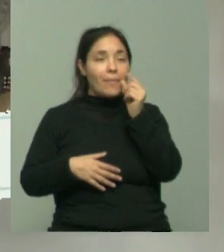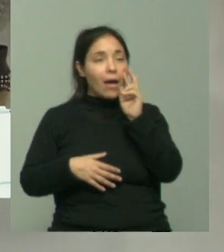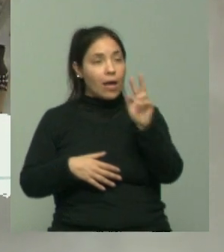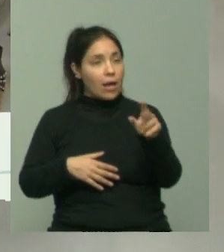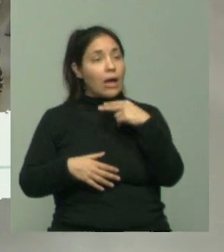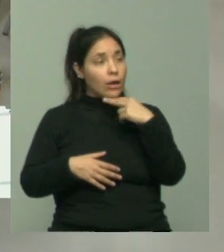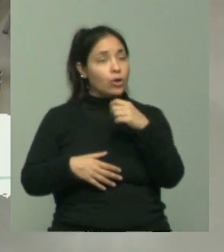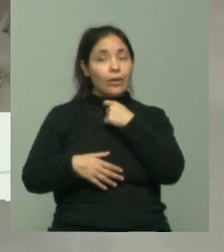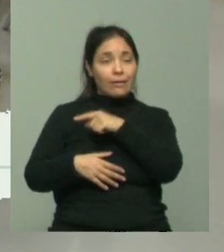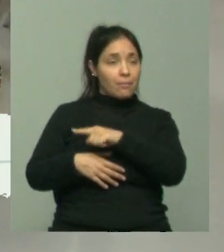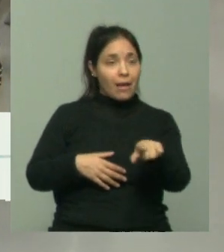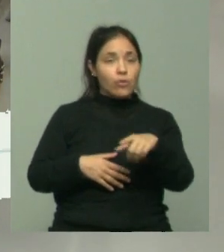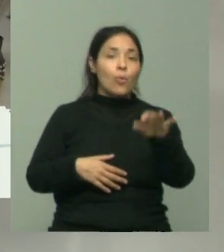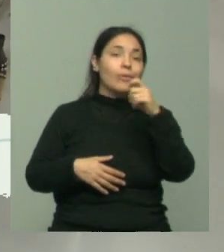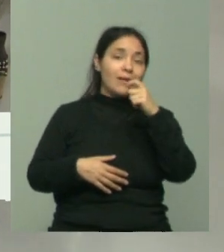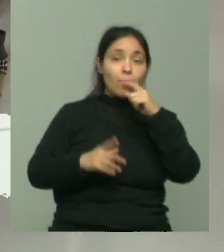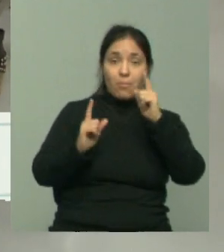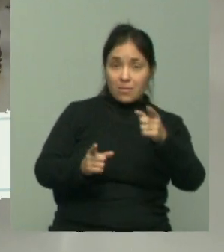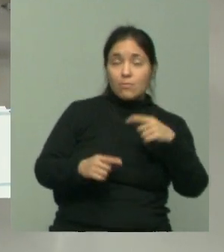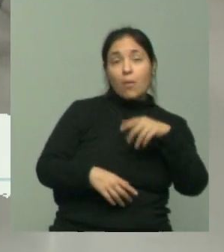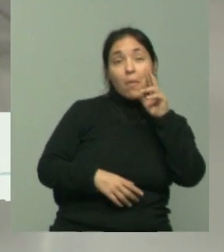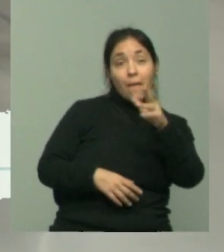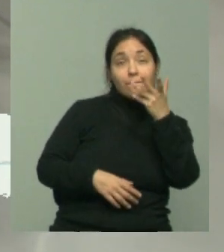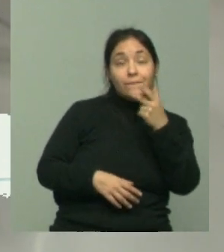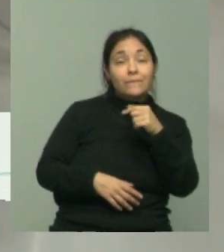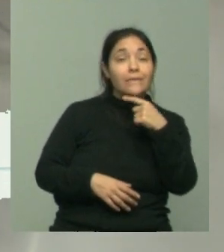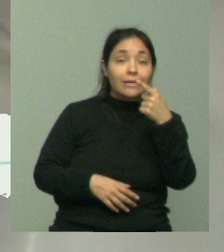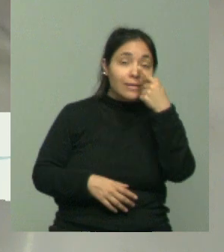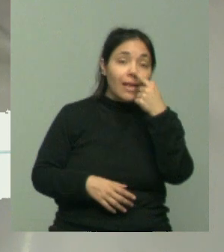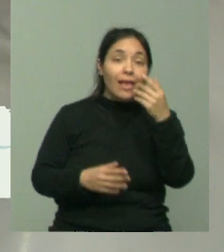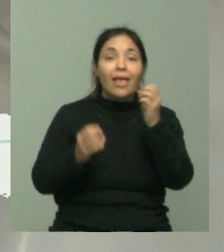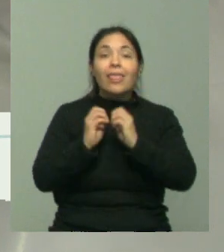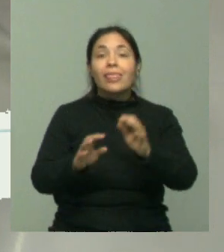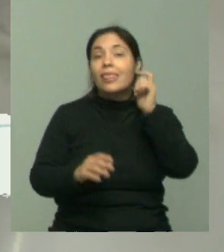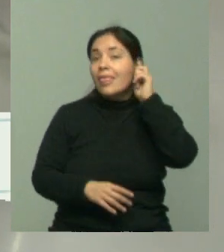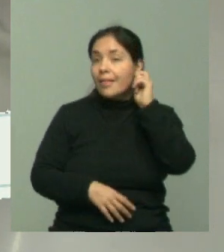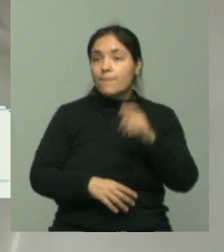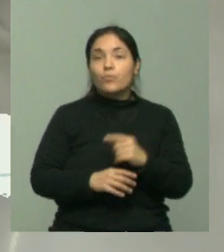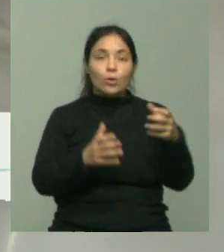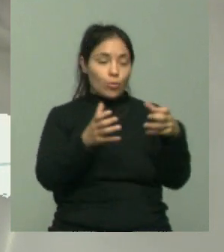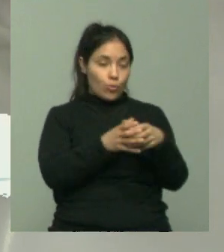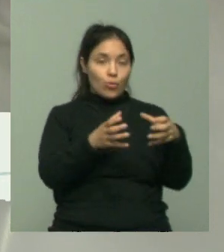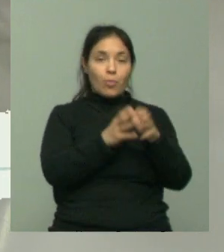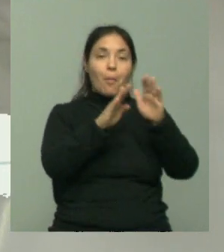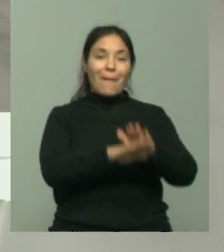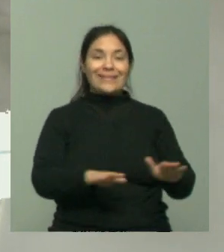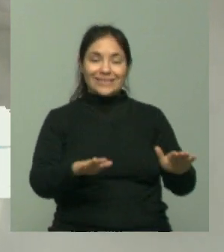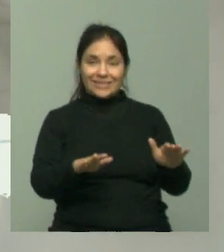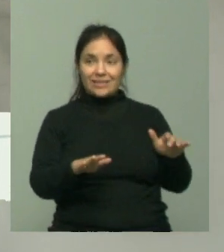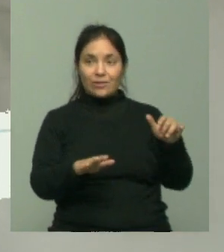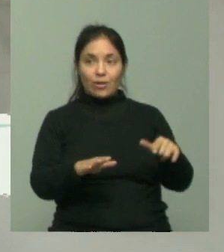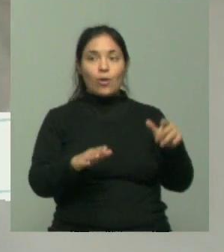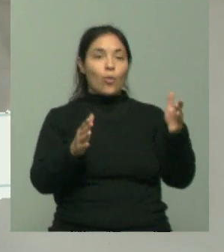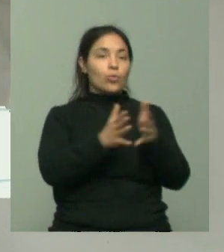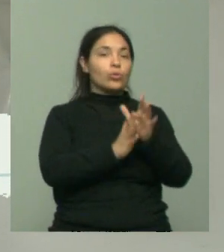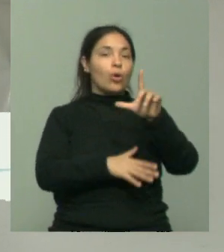tengo ganas de ir a hacer atletismo, ¿a qué edad pueden arrancar? Hay un grupo que son de los más chiquitos, que trabajan con Lucho,